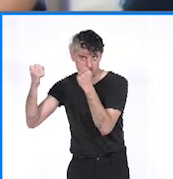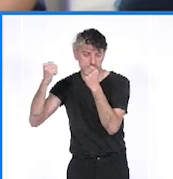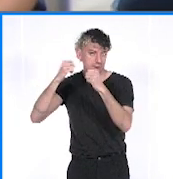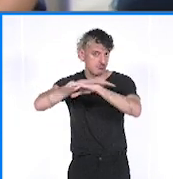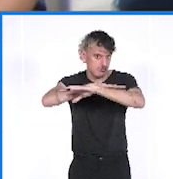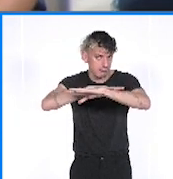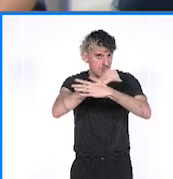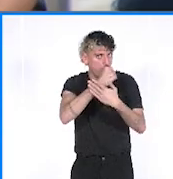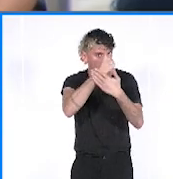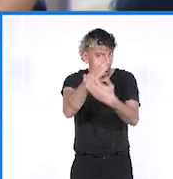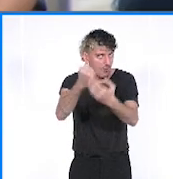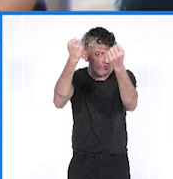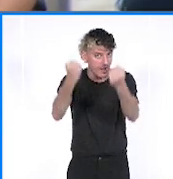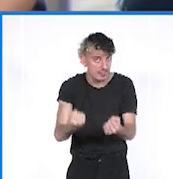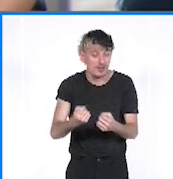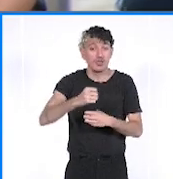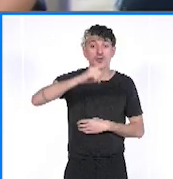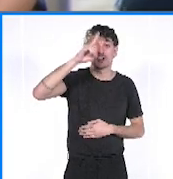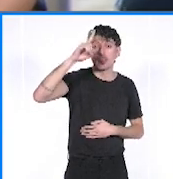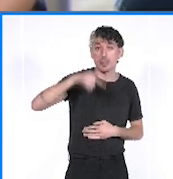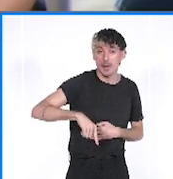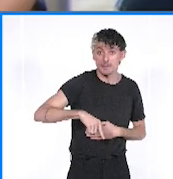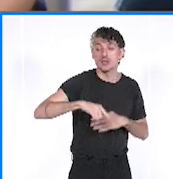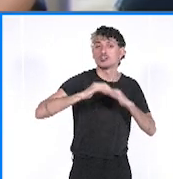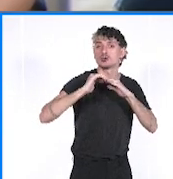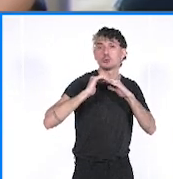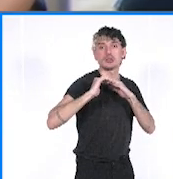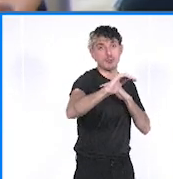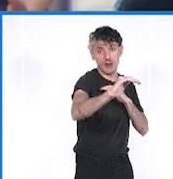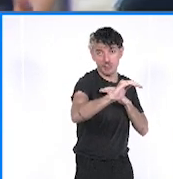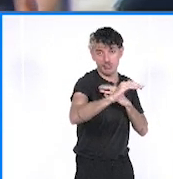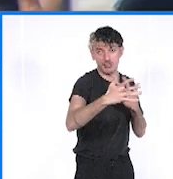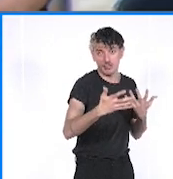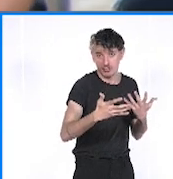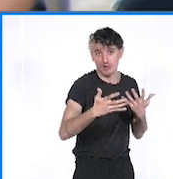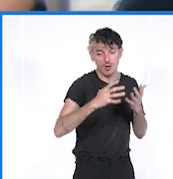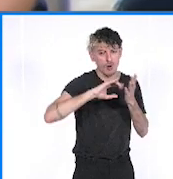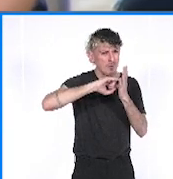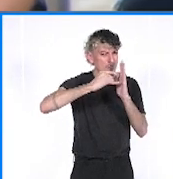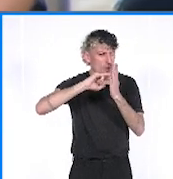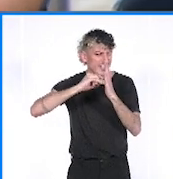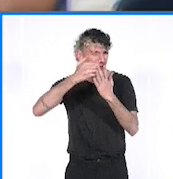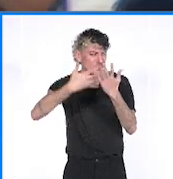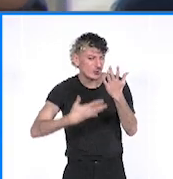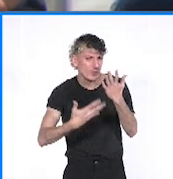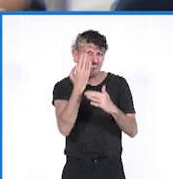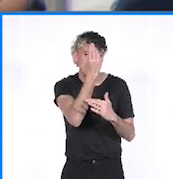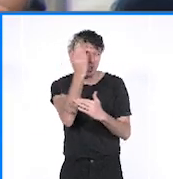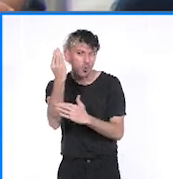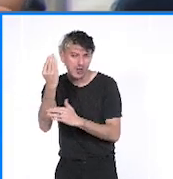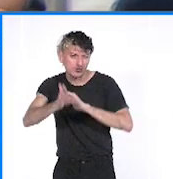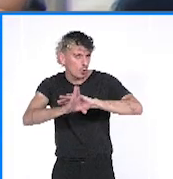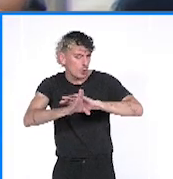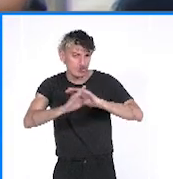también pues una una sostenibilidad de de de bueno de de de esos de esos proyectos y de esas figuras no al final son